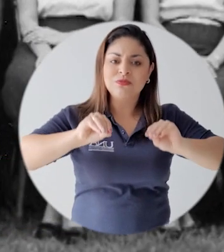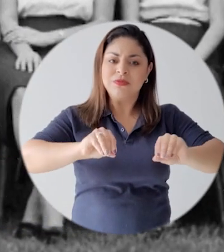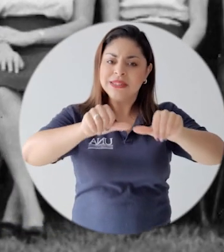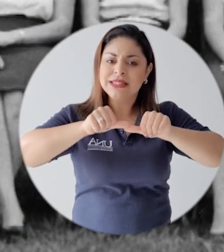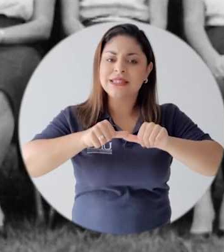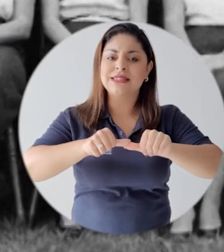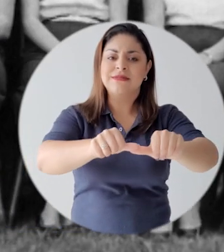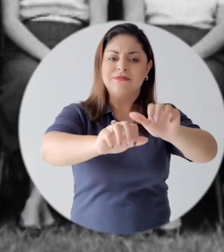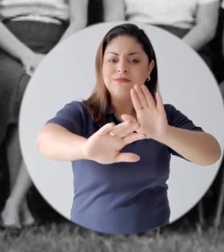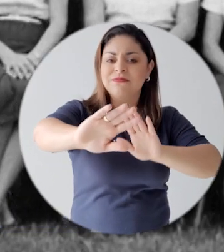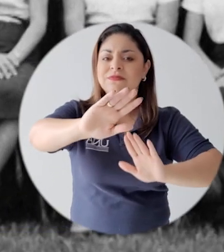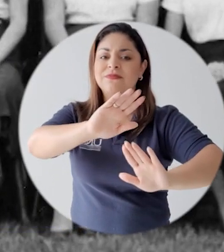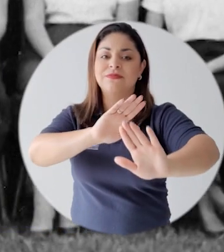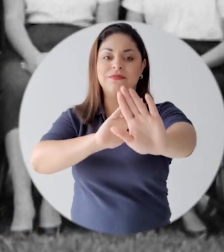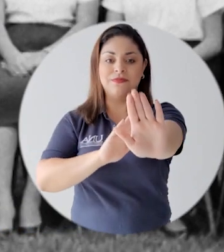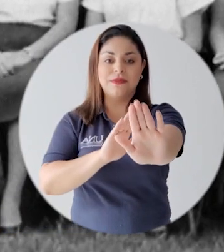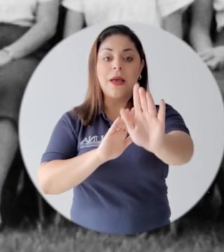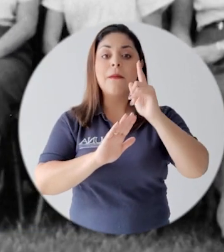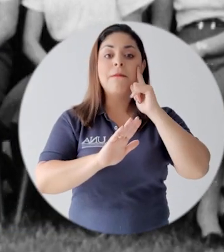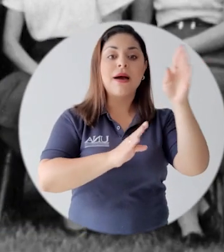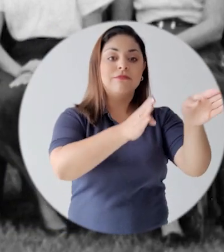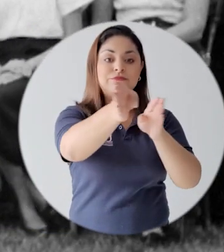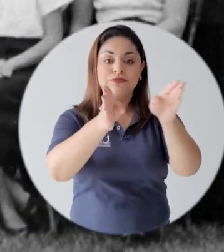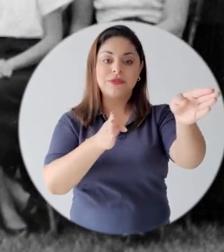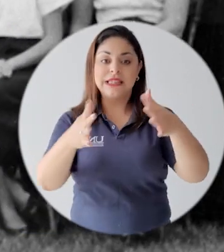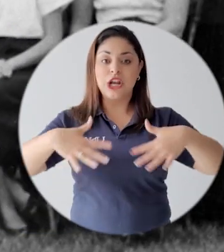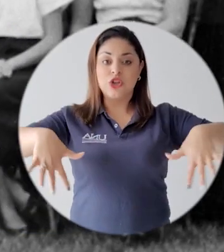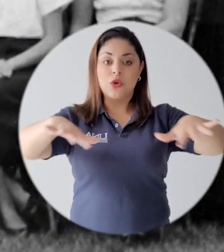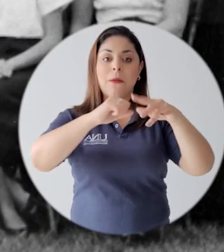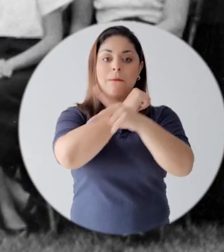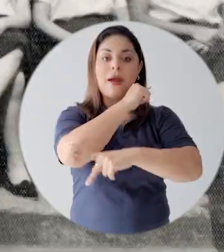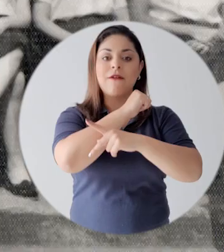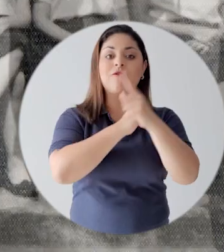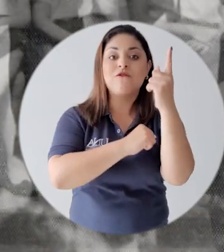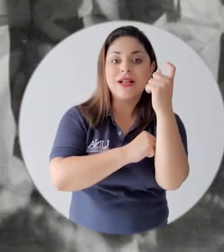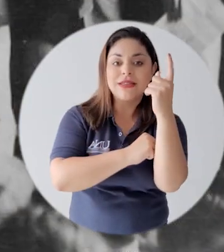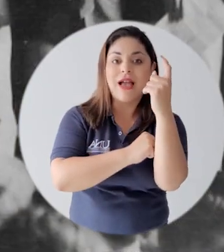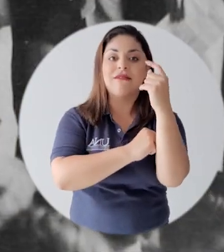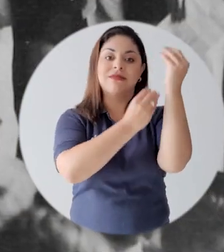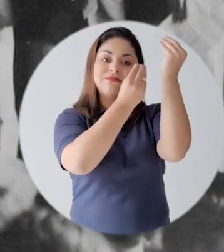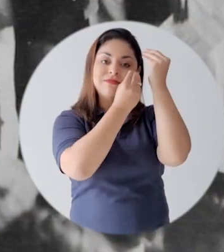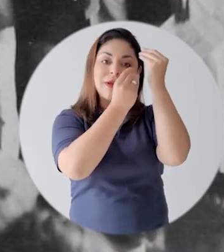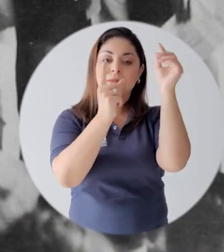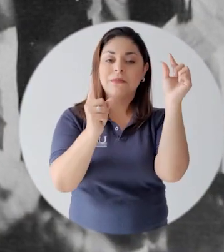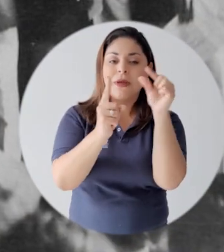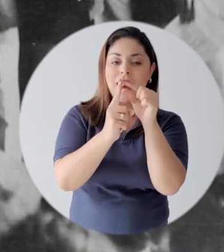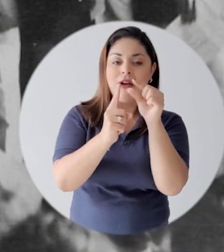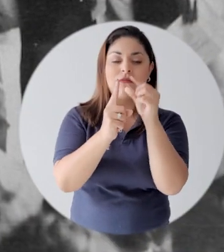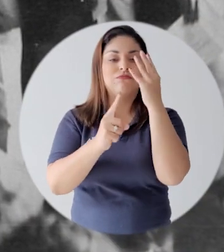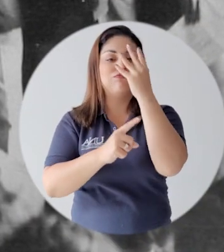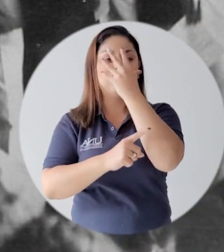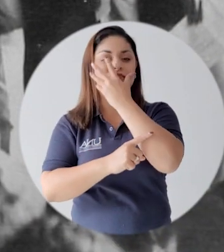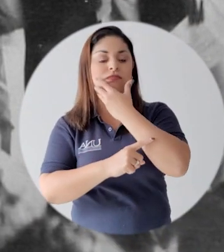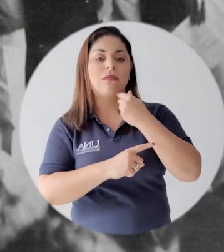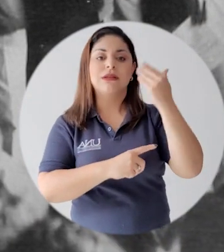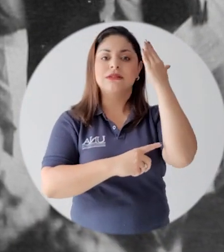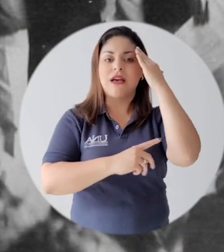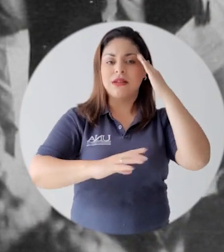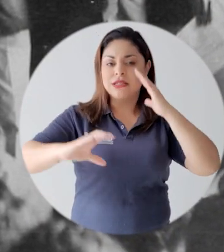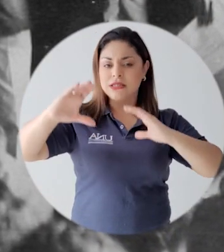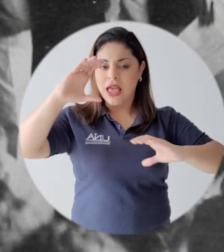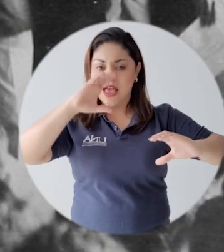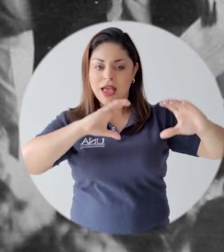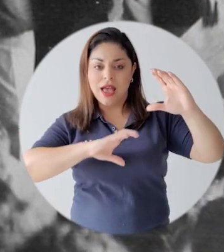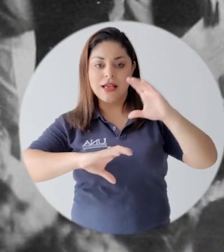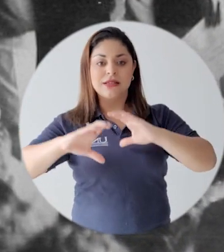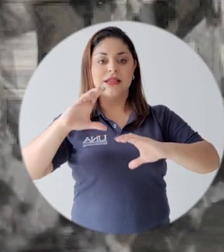del conocimiento hacia aquellos territorios del país donde hacía falta la belleza de la palabra, las